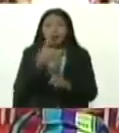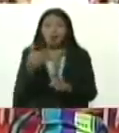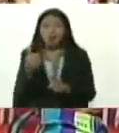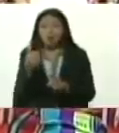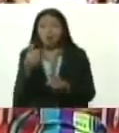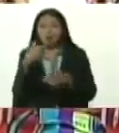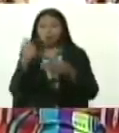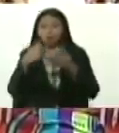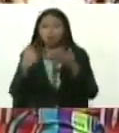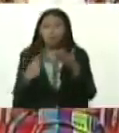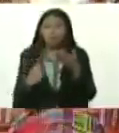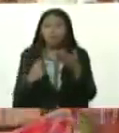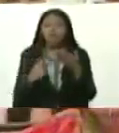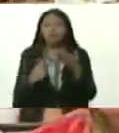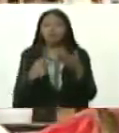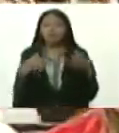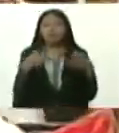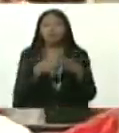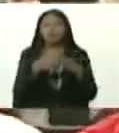Guarequena, Guayú,